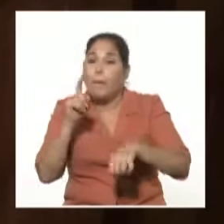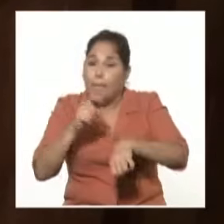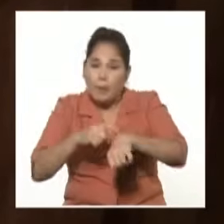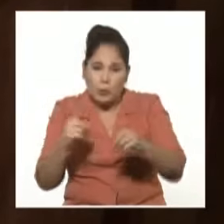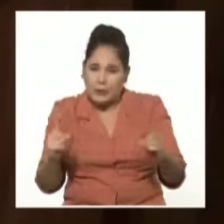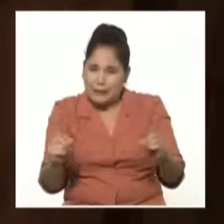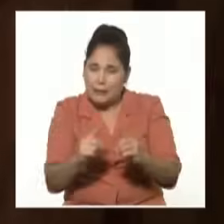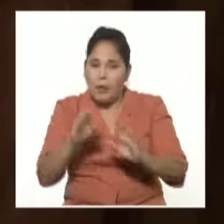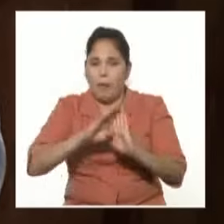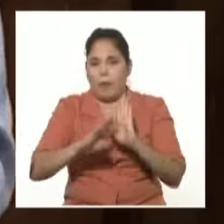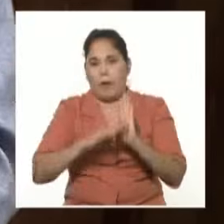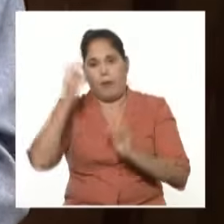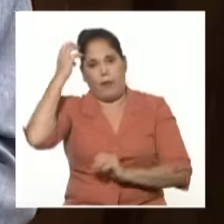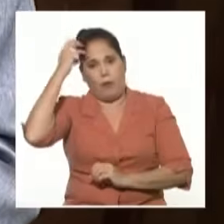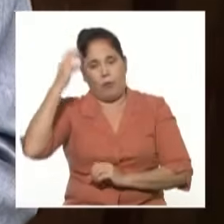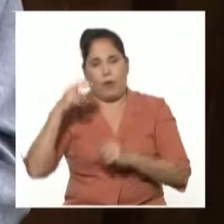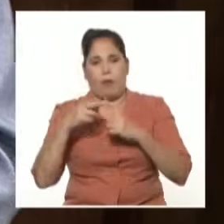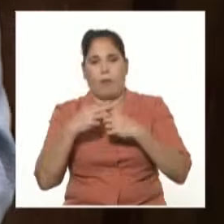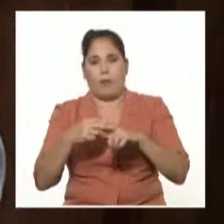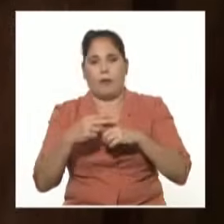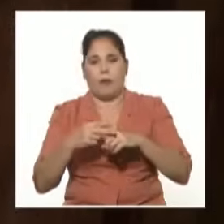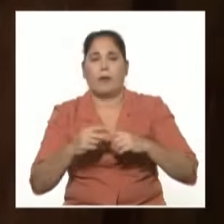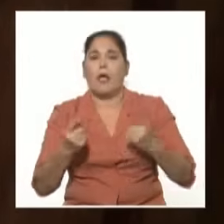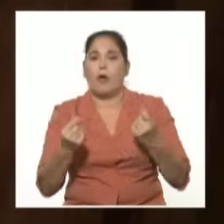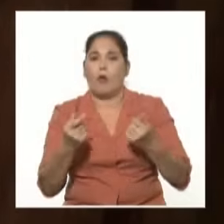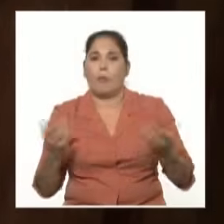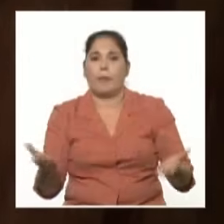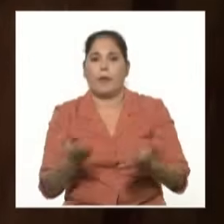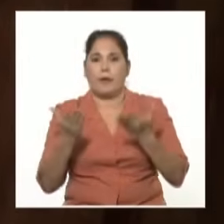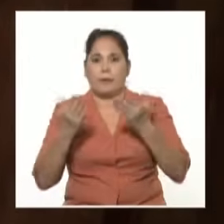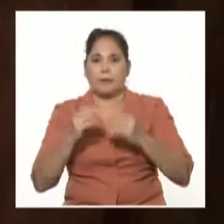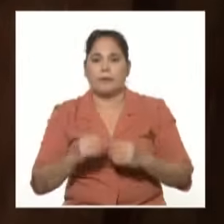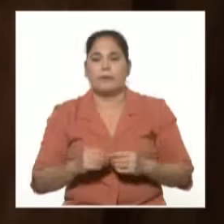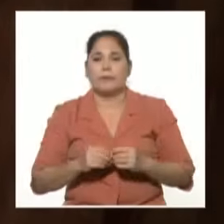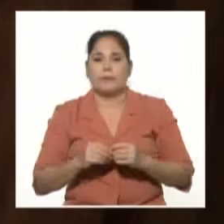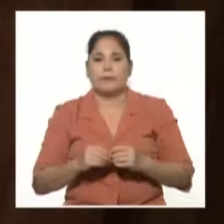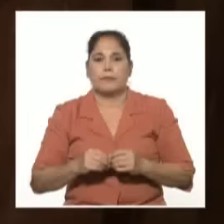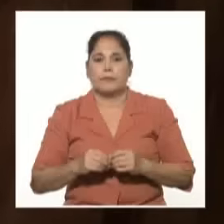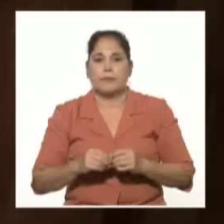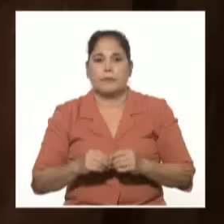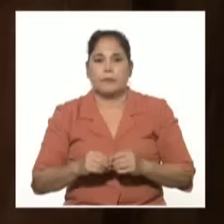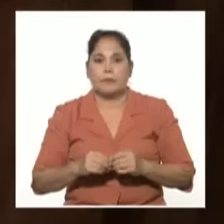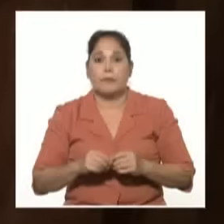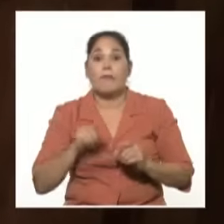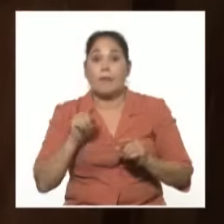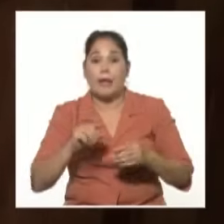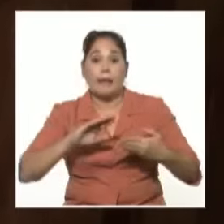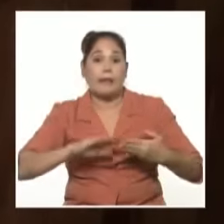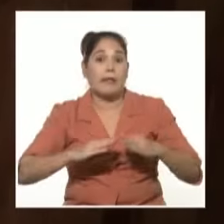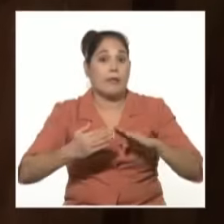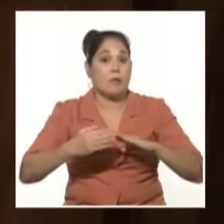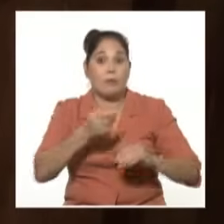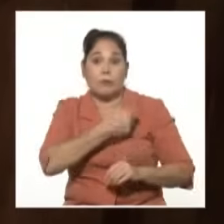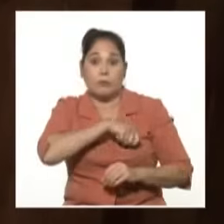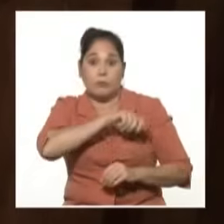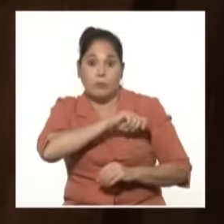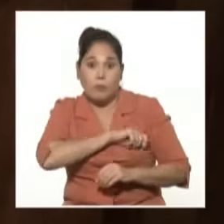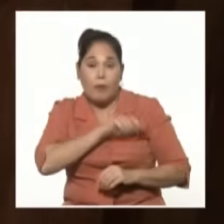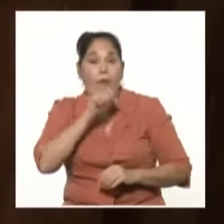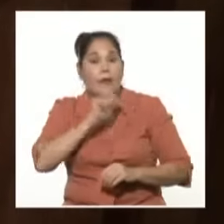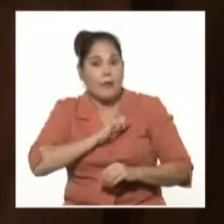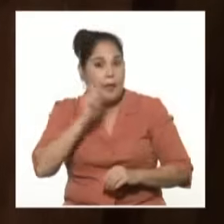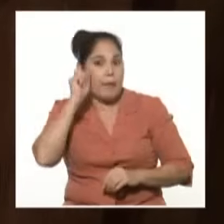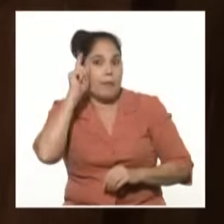al programa de gobierno para corregir distorsiones y reimpulsar la economía, cuya discusión popular adquiere